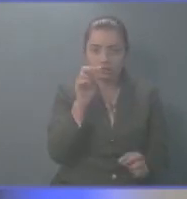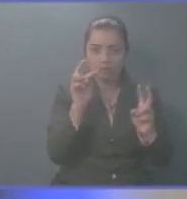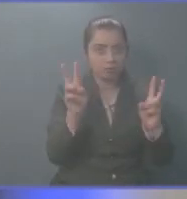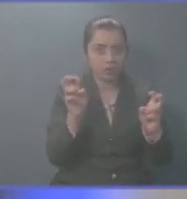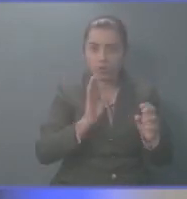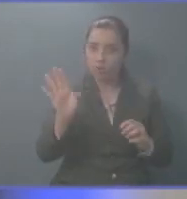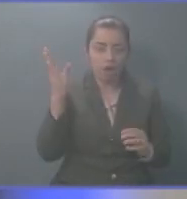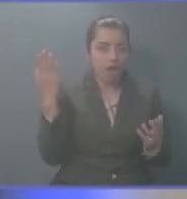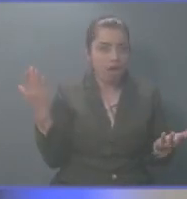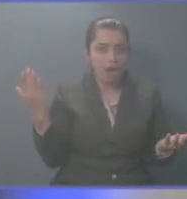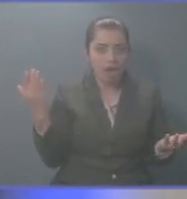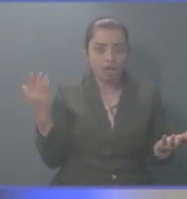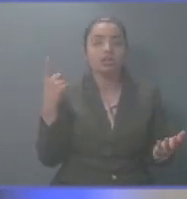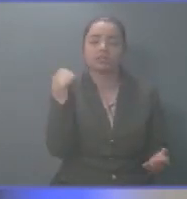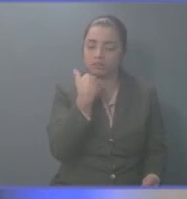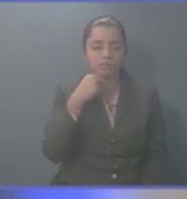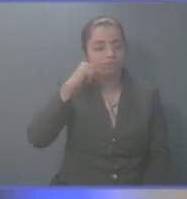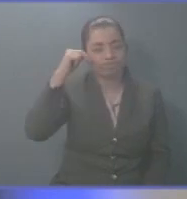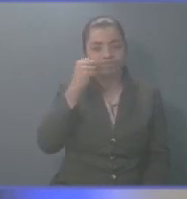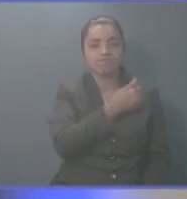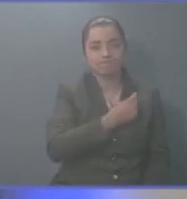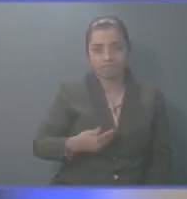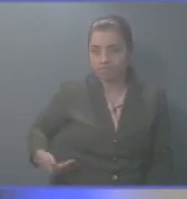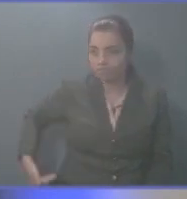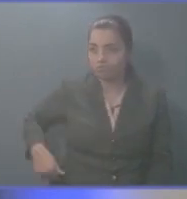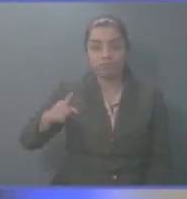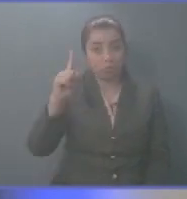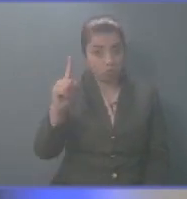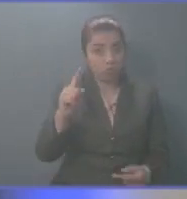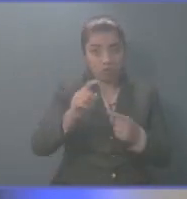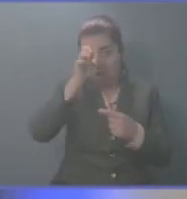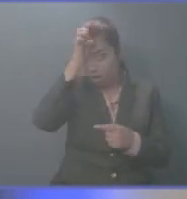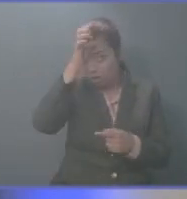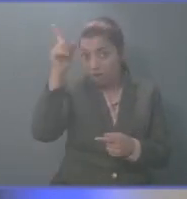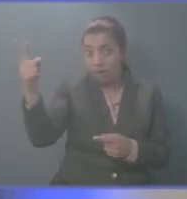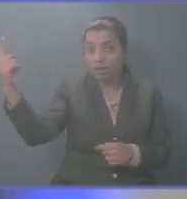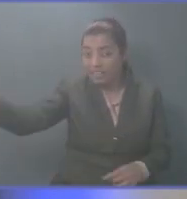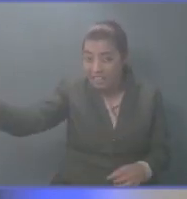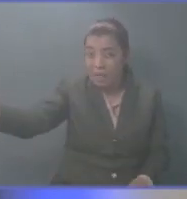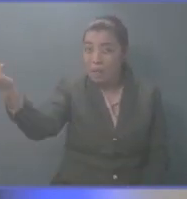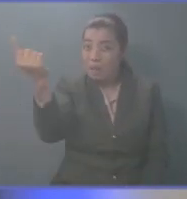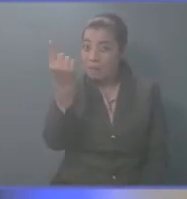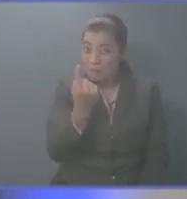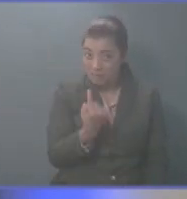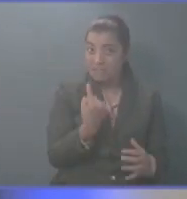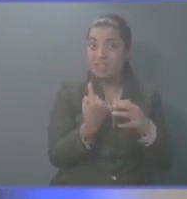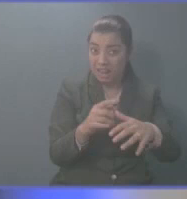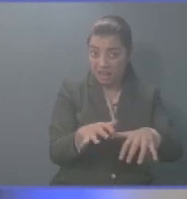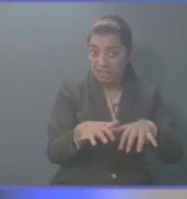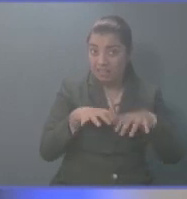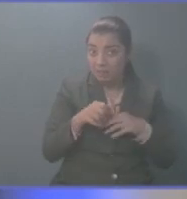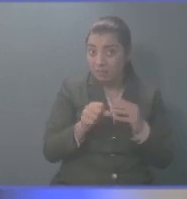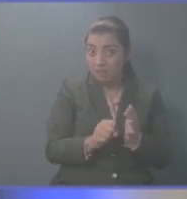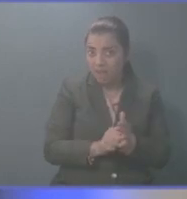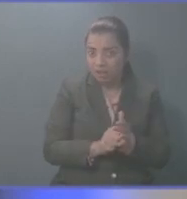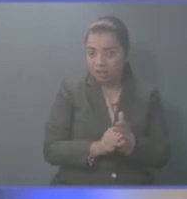envergadura. El presidente cometió varios errores, hay que decirlo. Uno, ingresar al Salón Azul